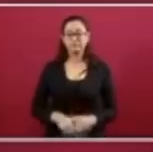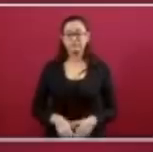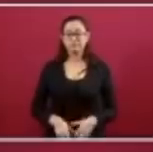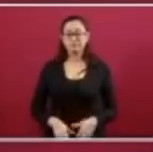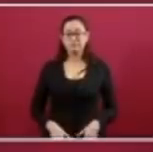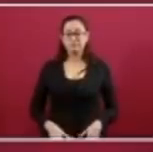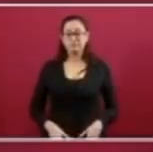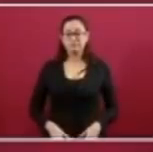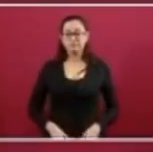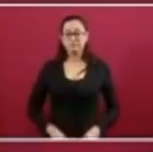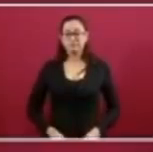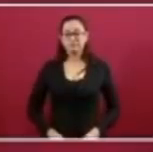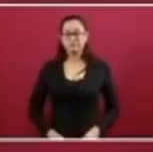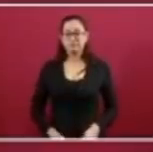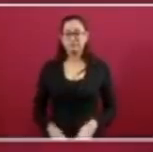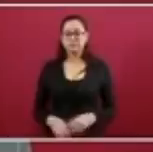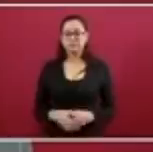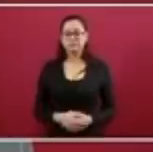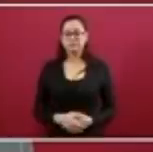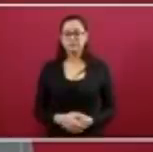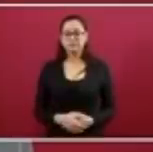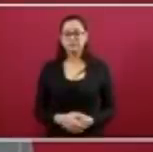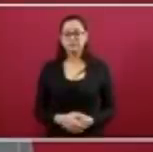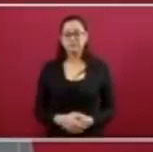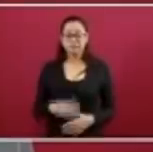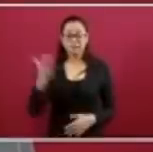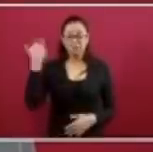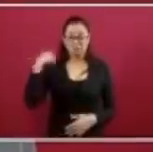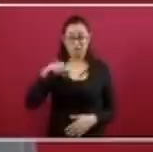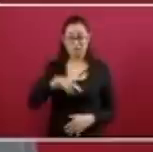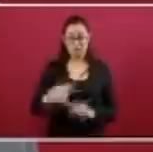Cuando se hizo este gasoducto,